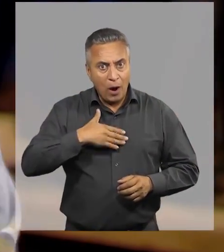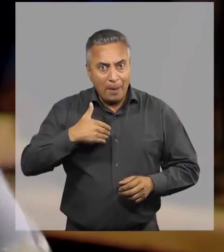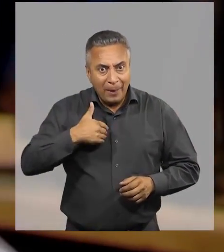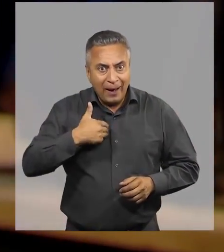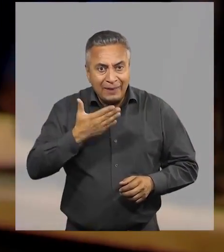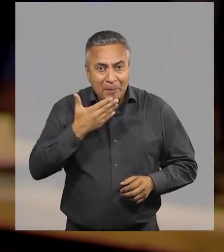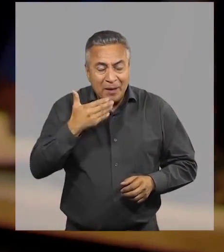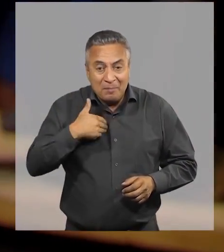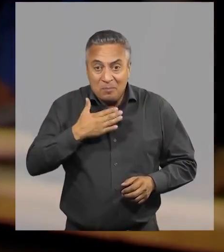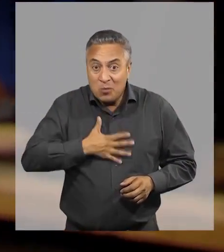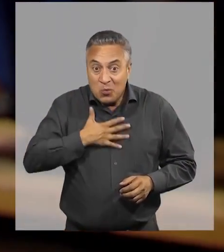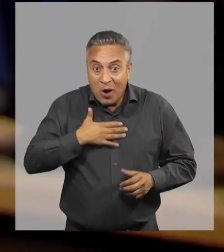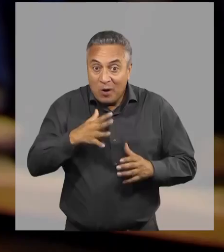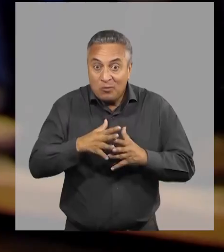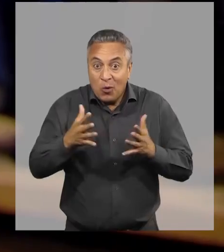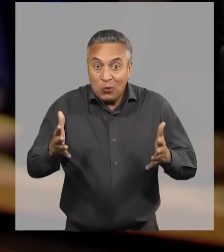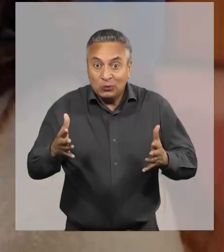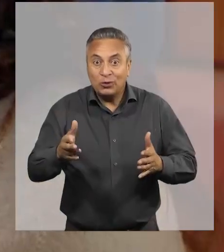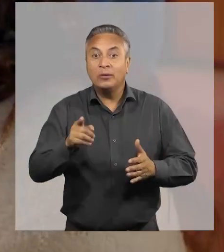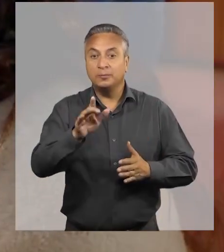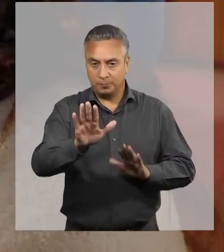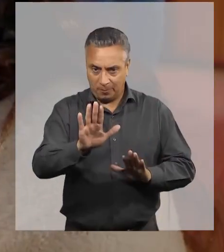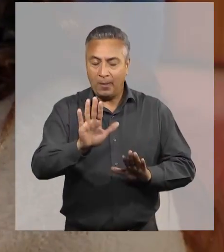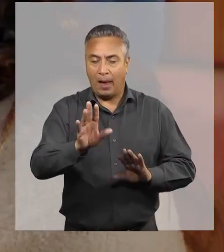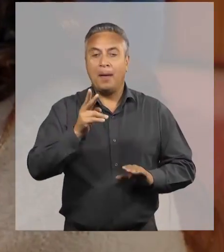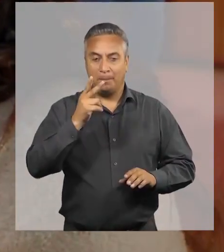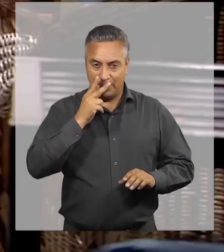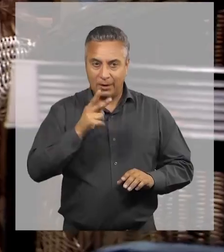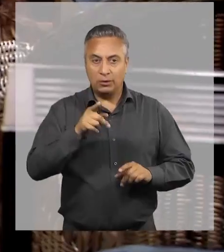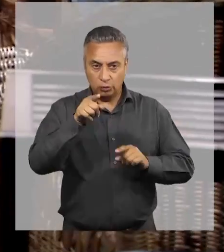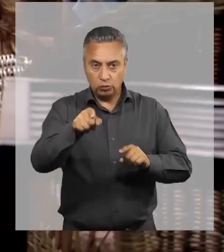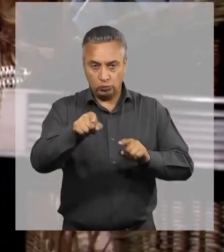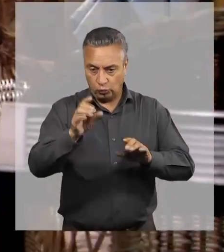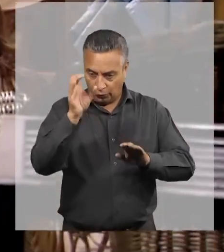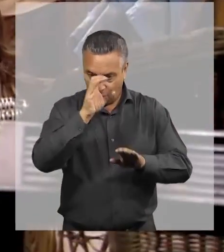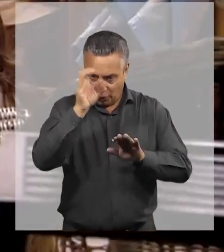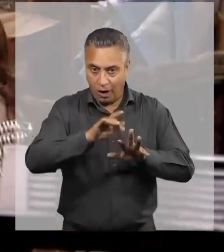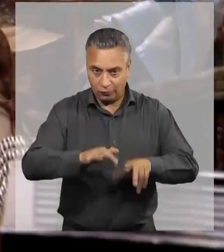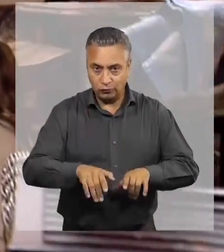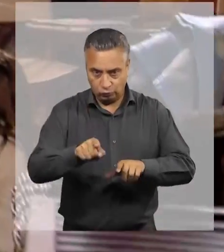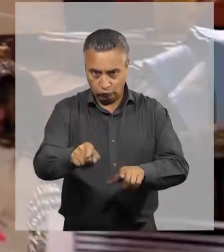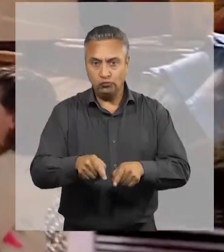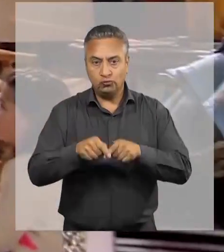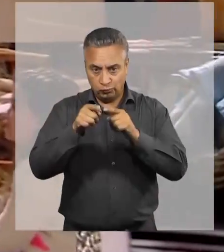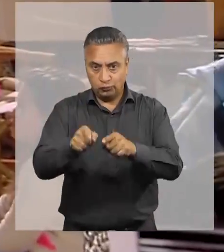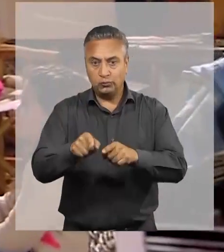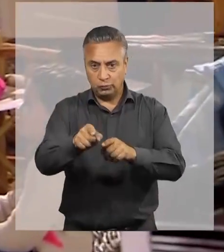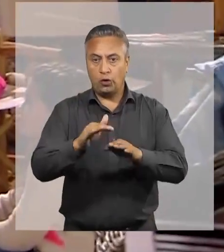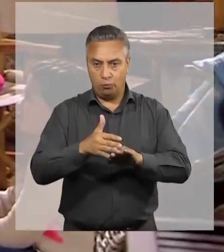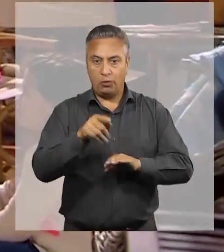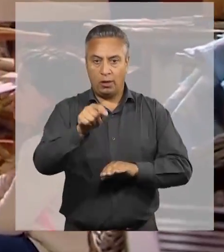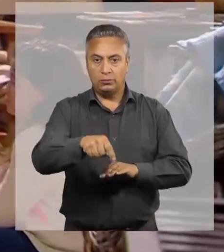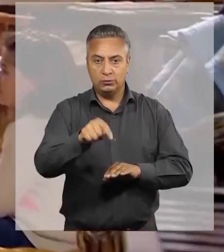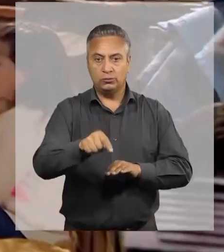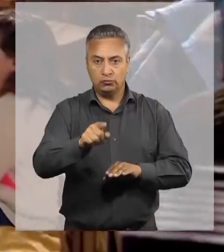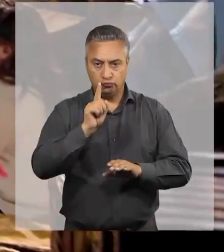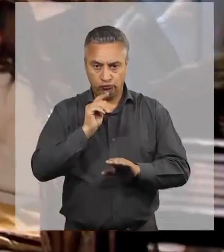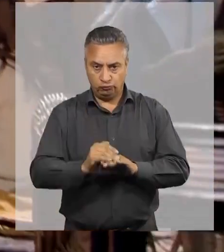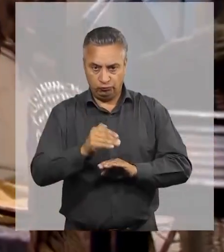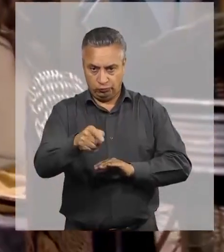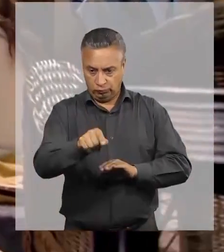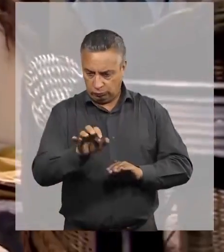Furioso? También es mi película favorita. Ya, mira, mientras tanto, tú la vas a buscar en el computador que